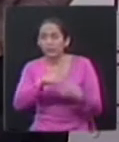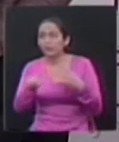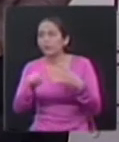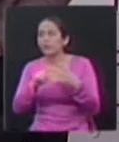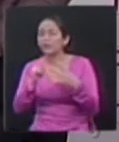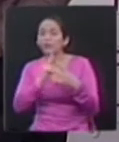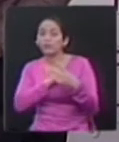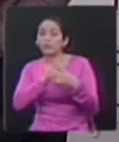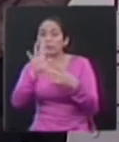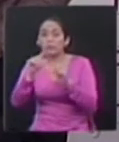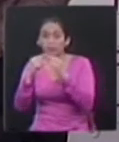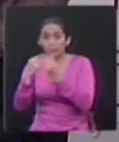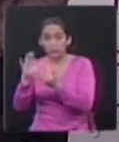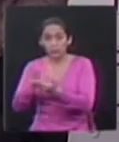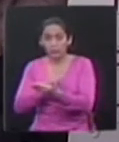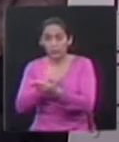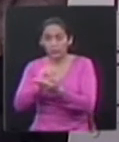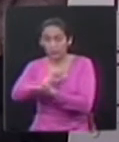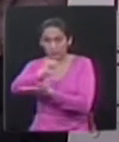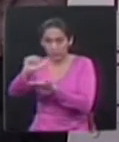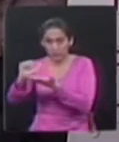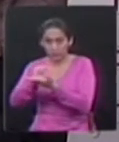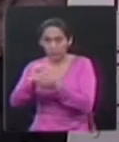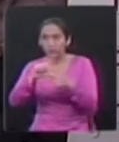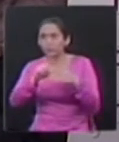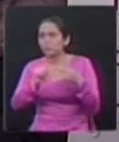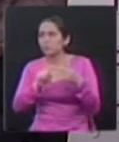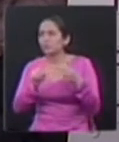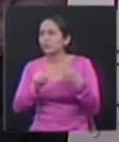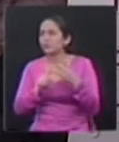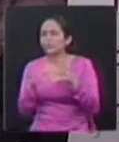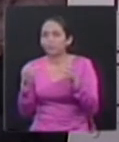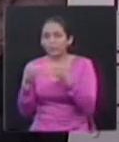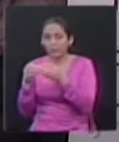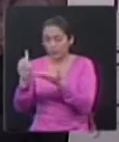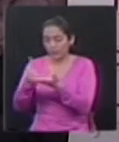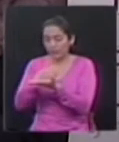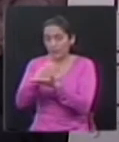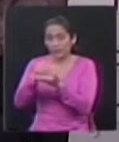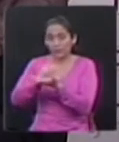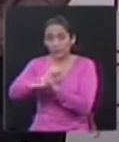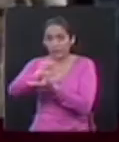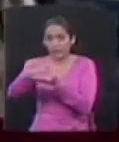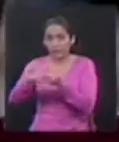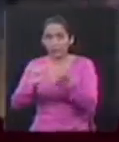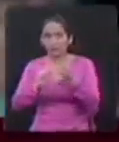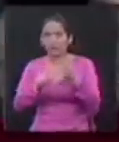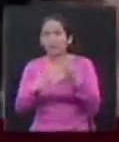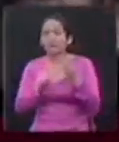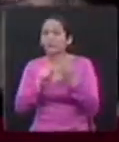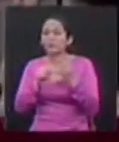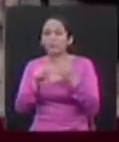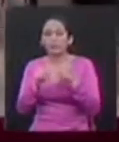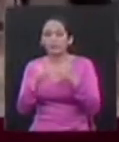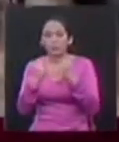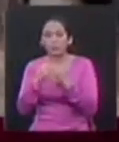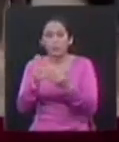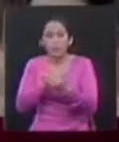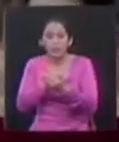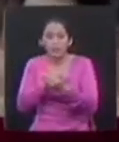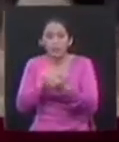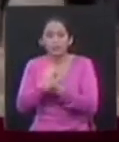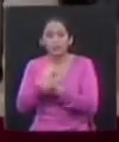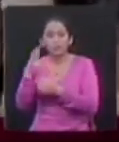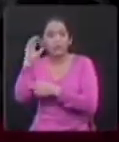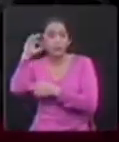Universidad de la SUAY, la compañía de danza de la Universidad de la SUAY también, la Orquesta Sinfónica de Cuenca y pues varios